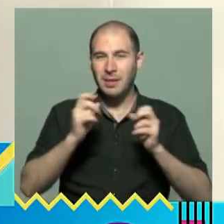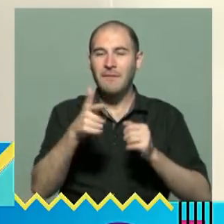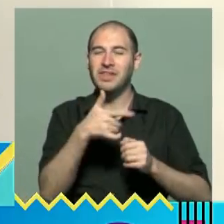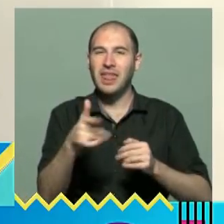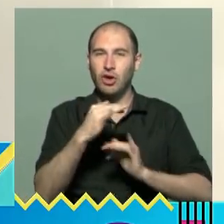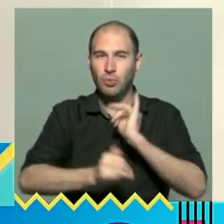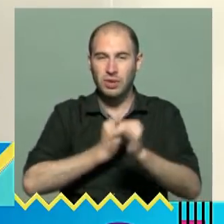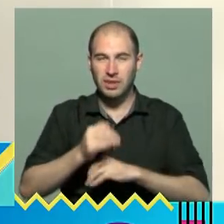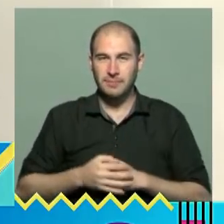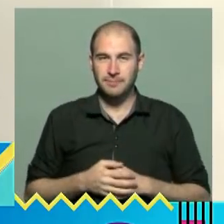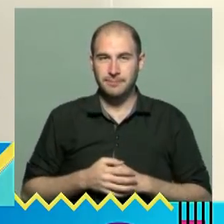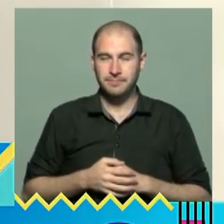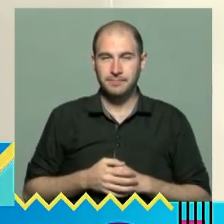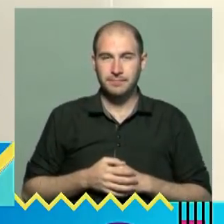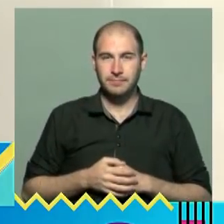clips,